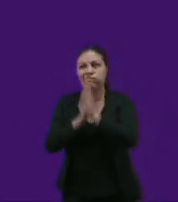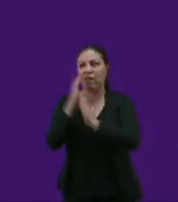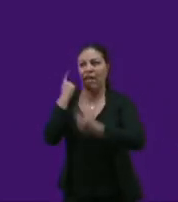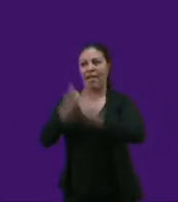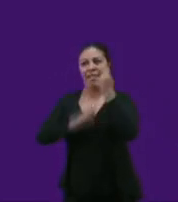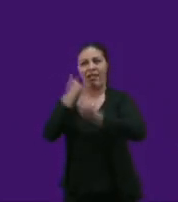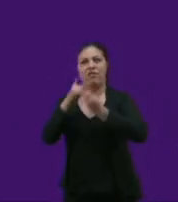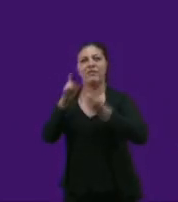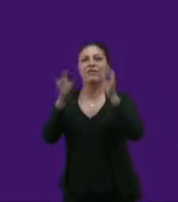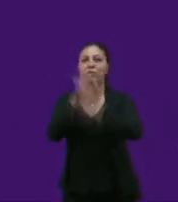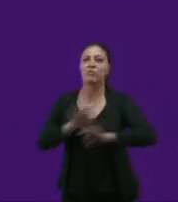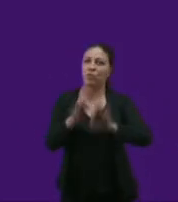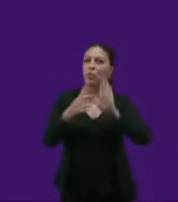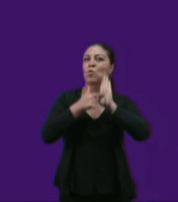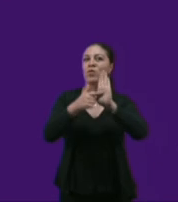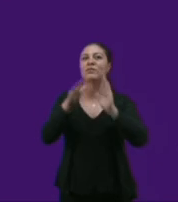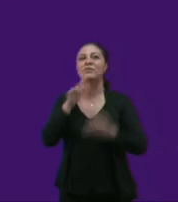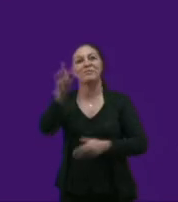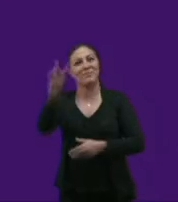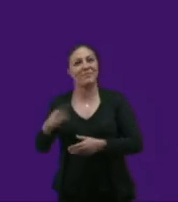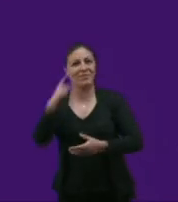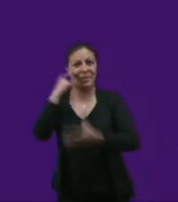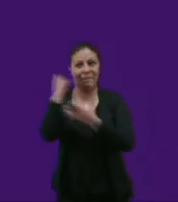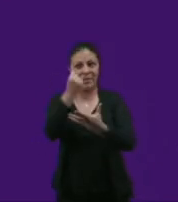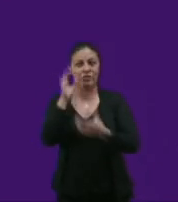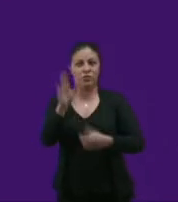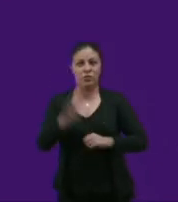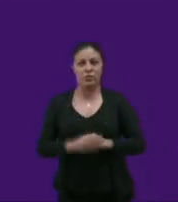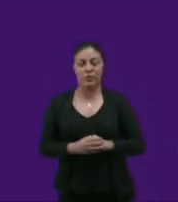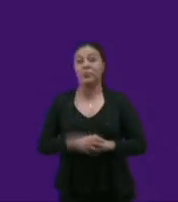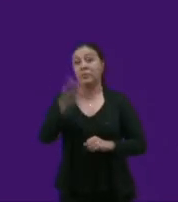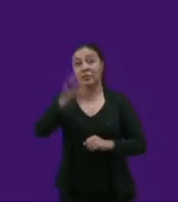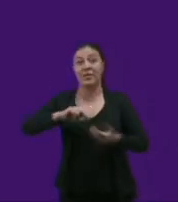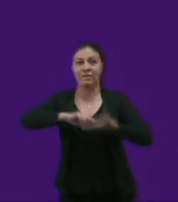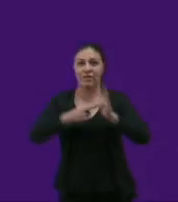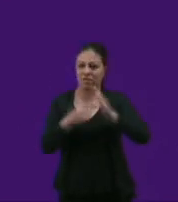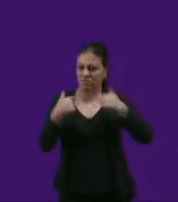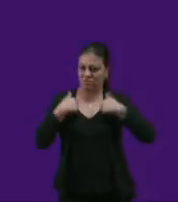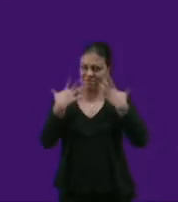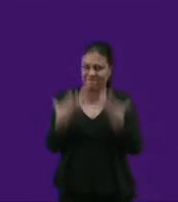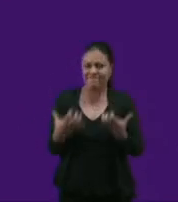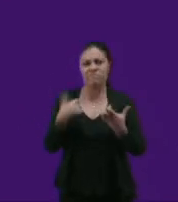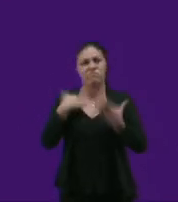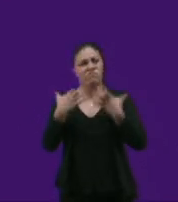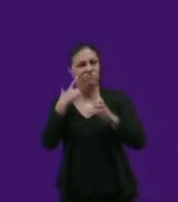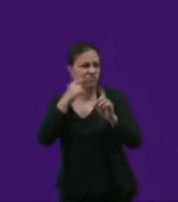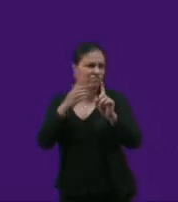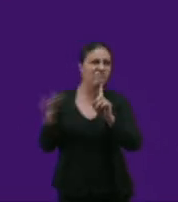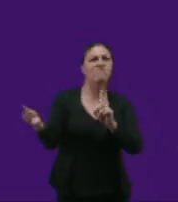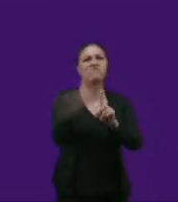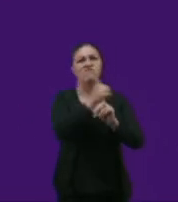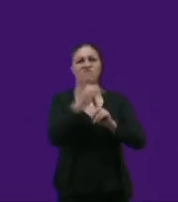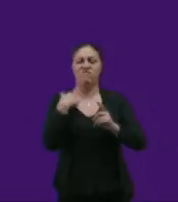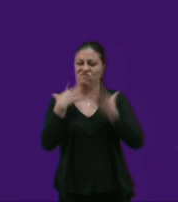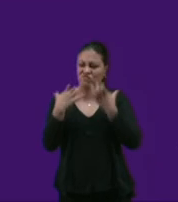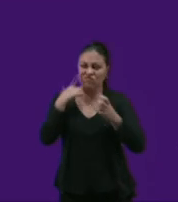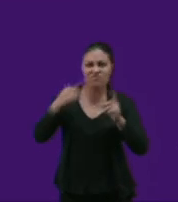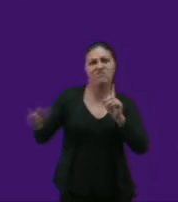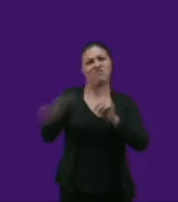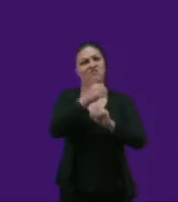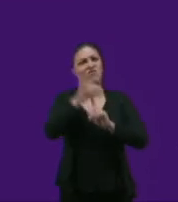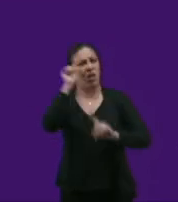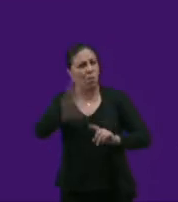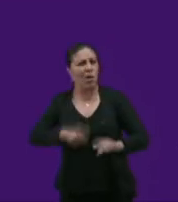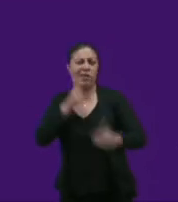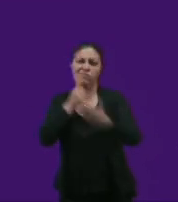mostrárselo al inversionista, ¿sí? Tienes que mostrarle que esto es tu vida, tienes que mostrarle que tú le estás apostando a este